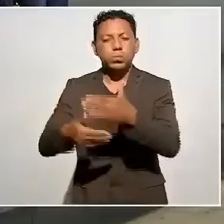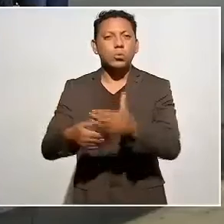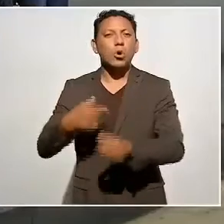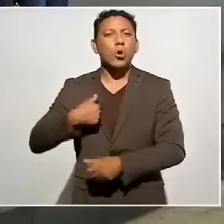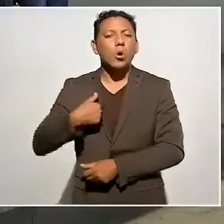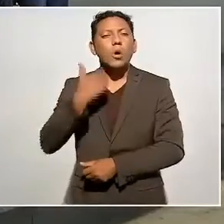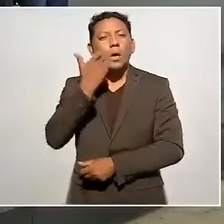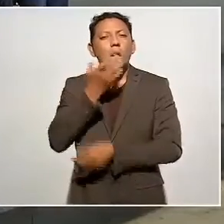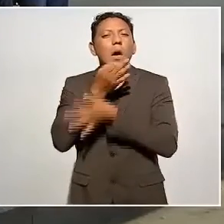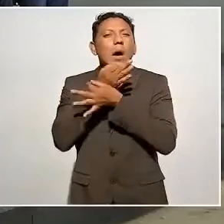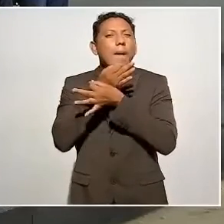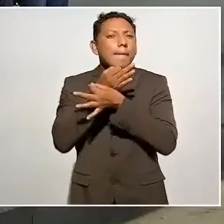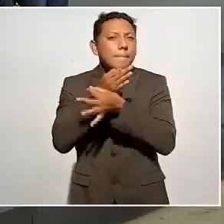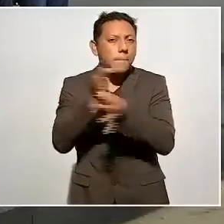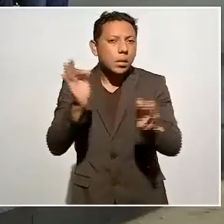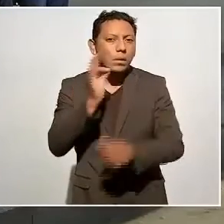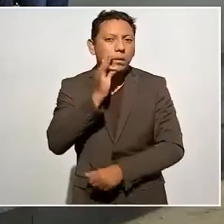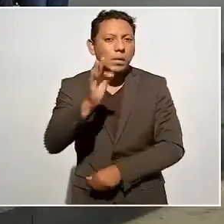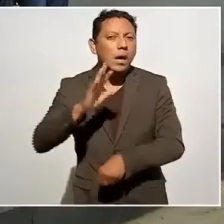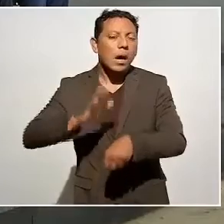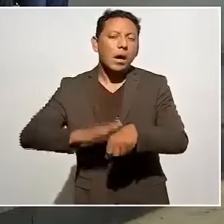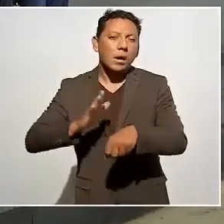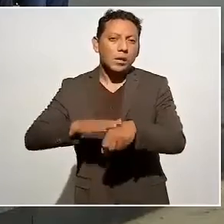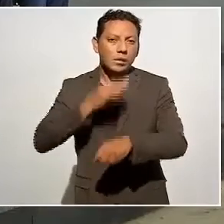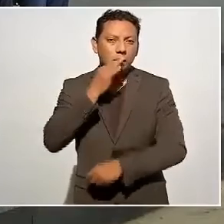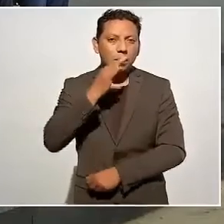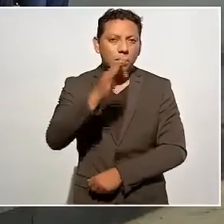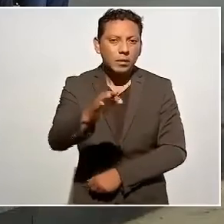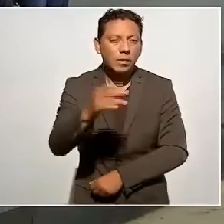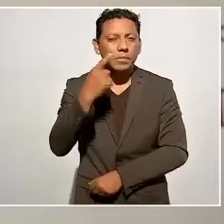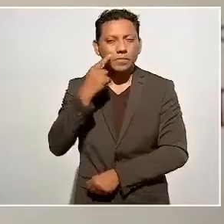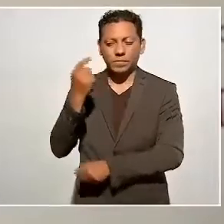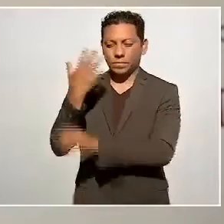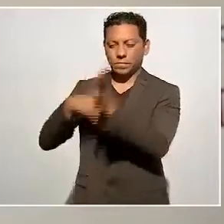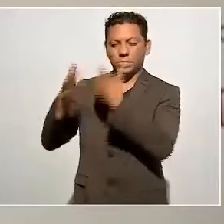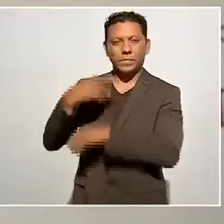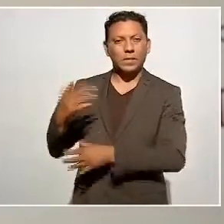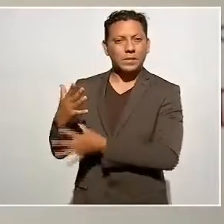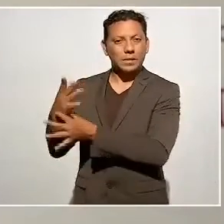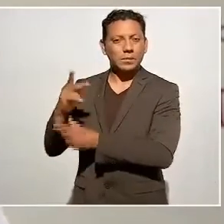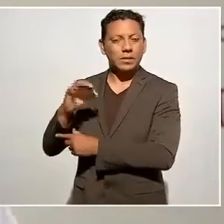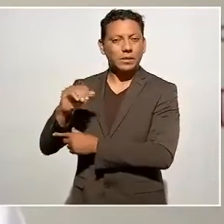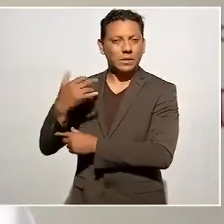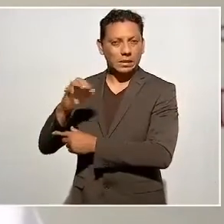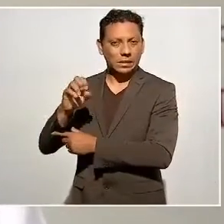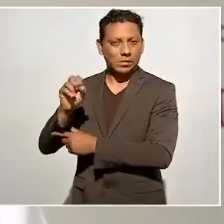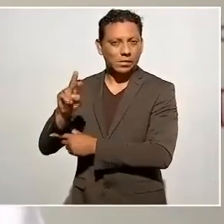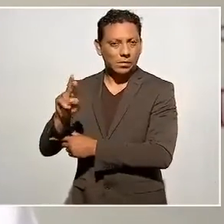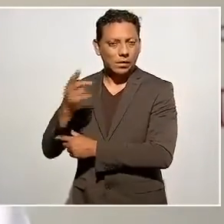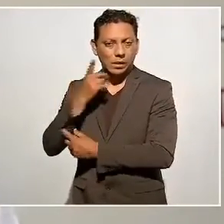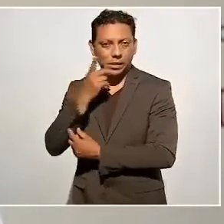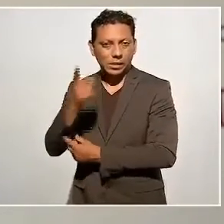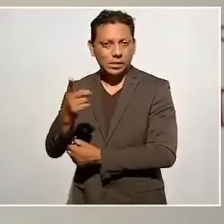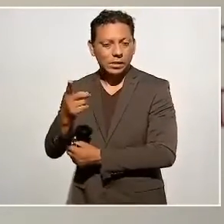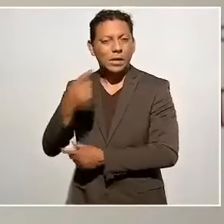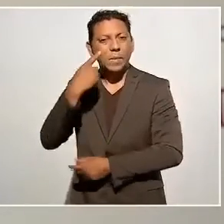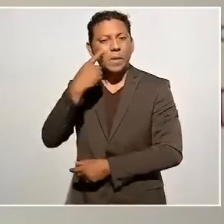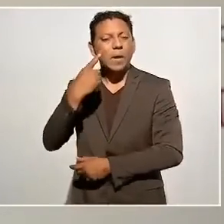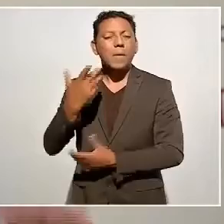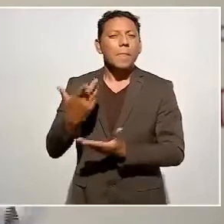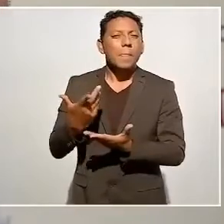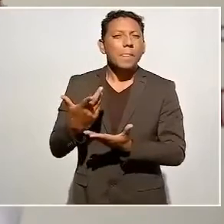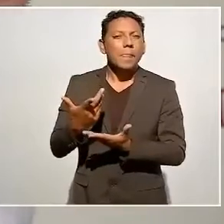también con una alegoría a la poesía de Pellicer. Decía Pellicer que cuando